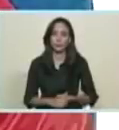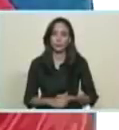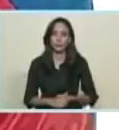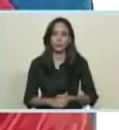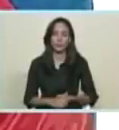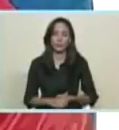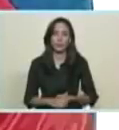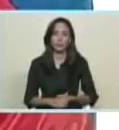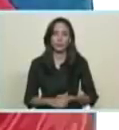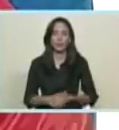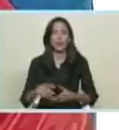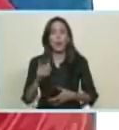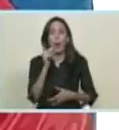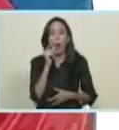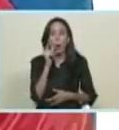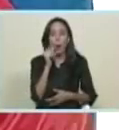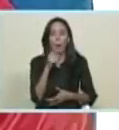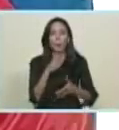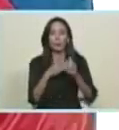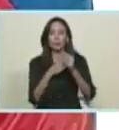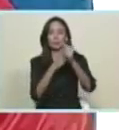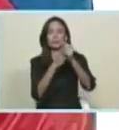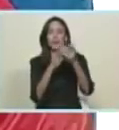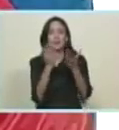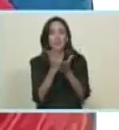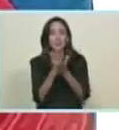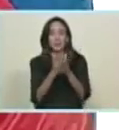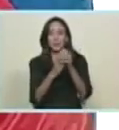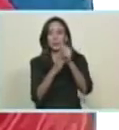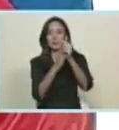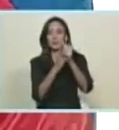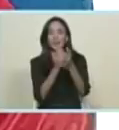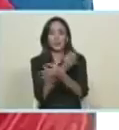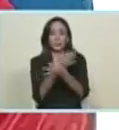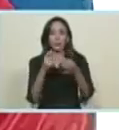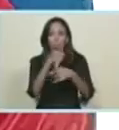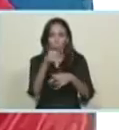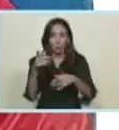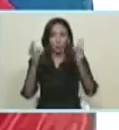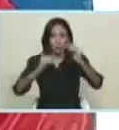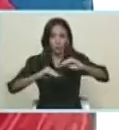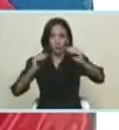Yalí Rodríguez, miren, ese es un hombre que se ha mantenido honesto. ¿Están de acuerdo?